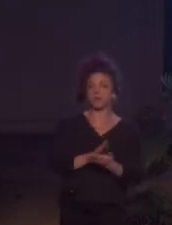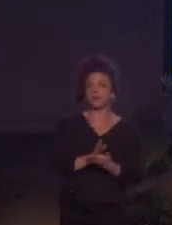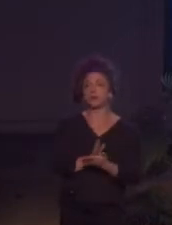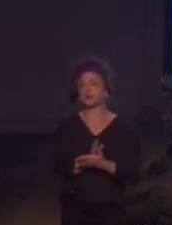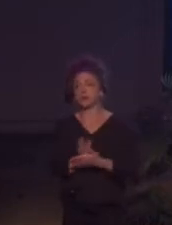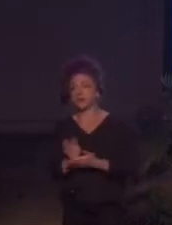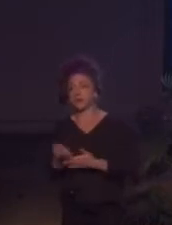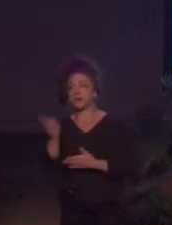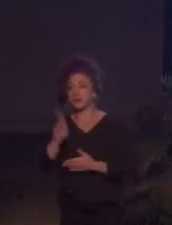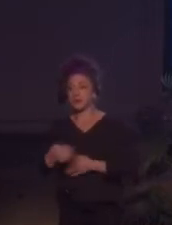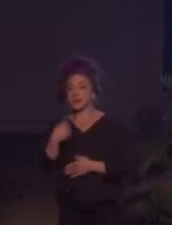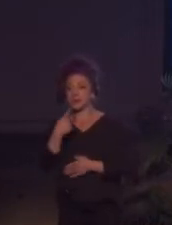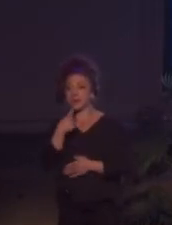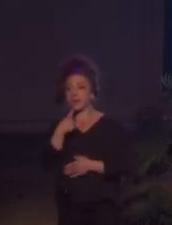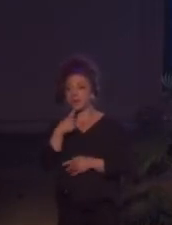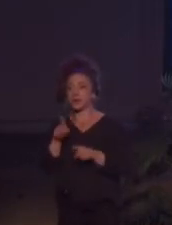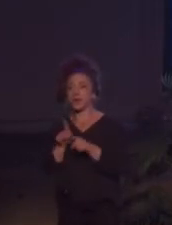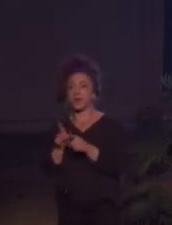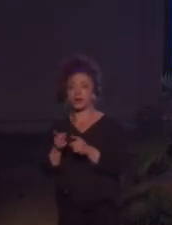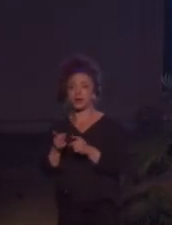identitate kulturalari